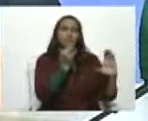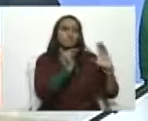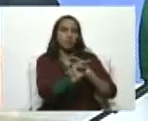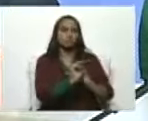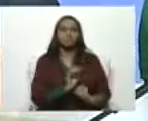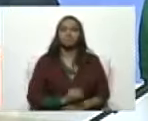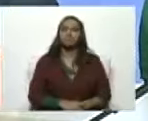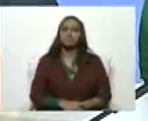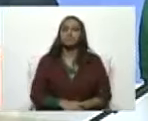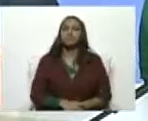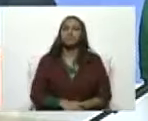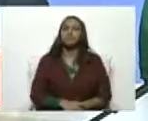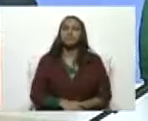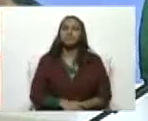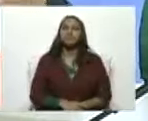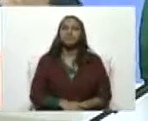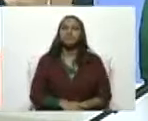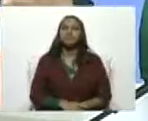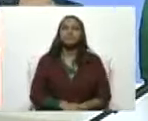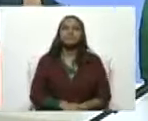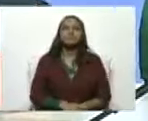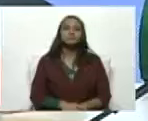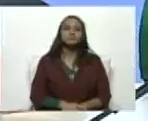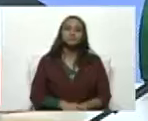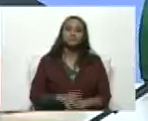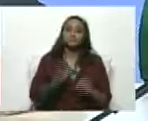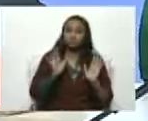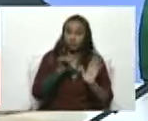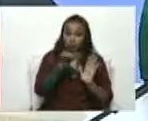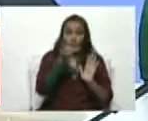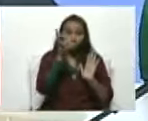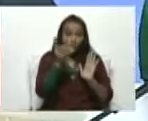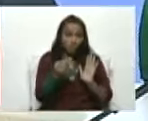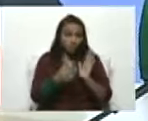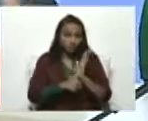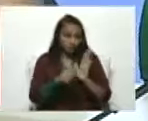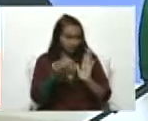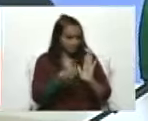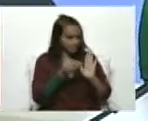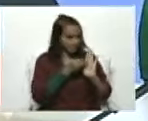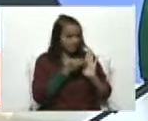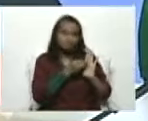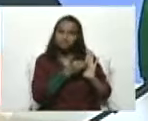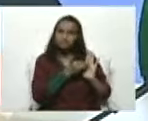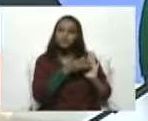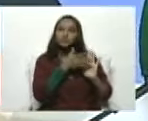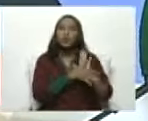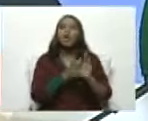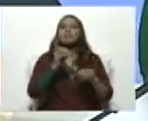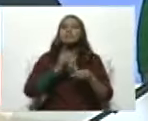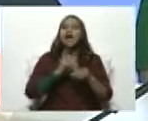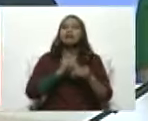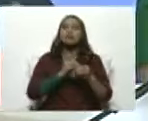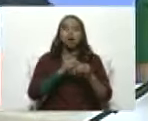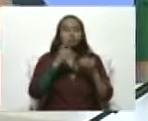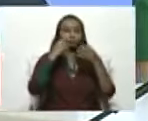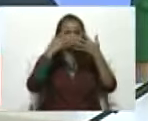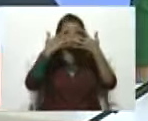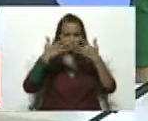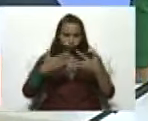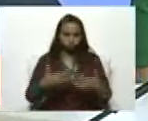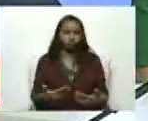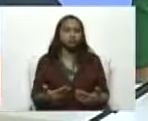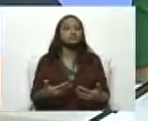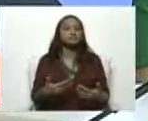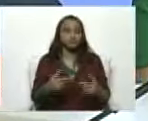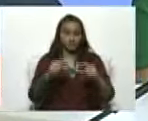A ese nivel de detalles lo tenemos. Cuando tú anotas el número de cédula, tú ahí recibes todos los datos de la persona. Dónde vota y su